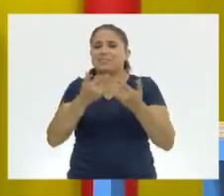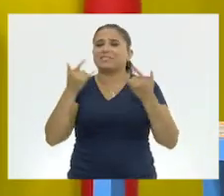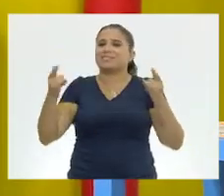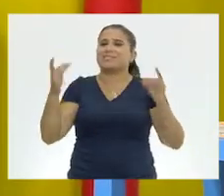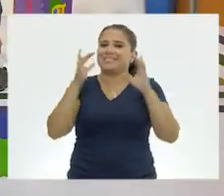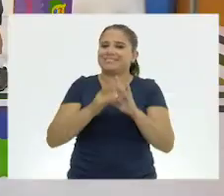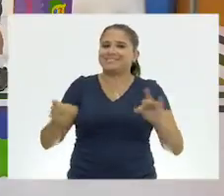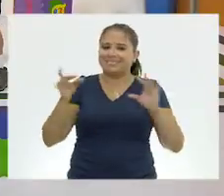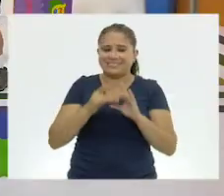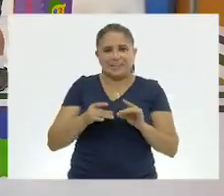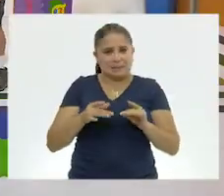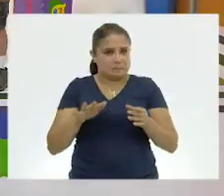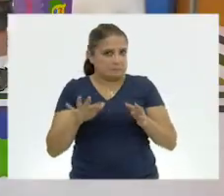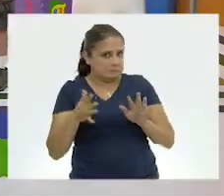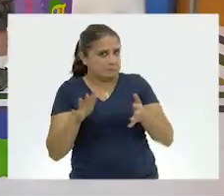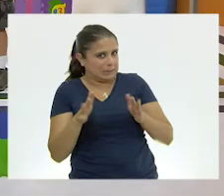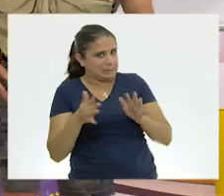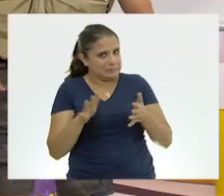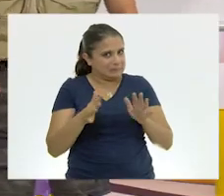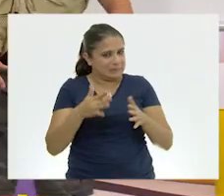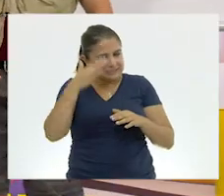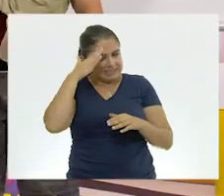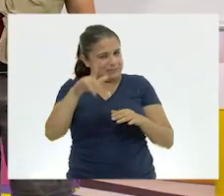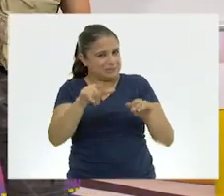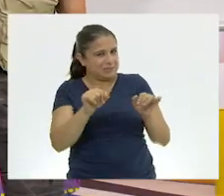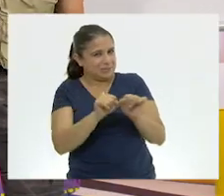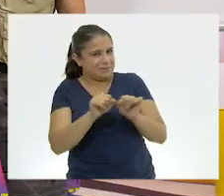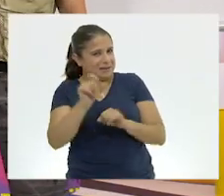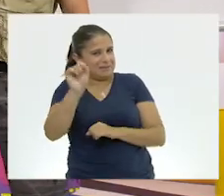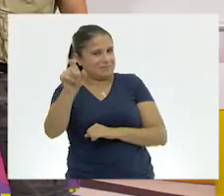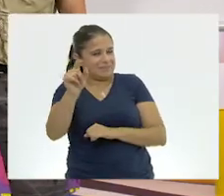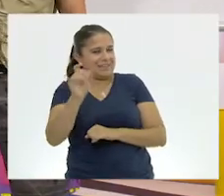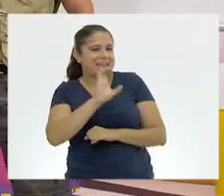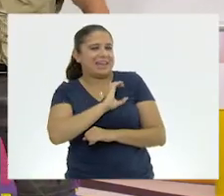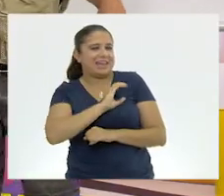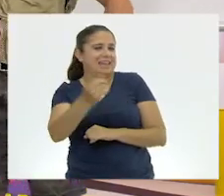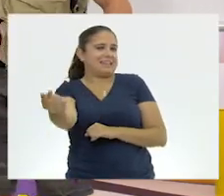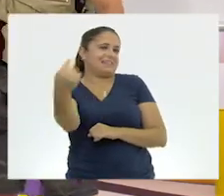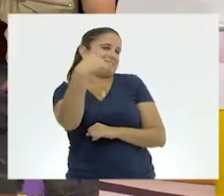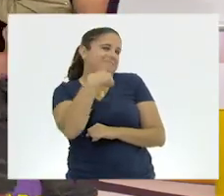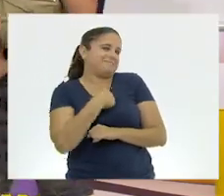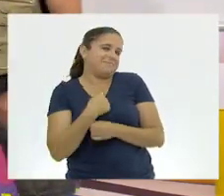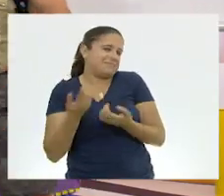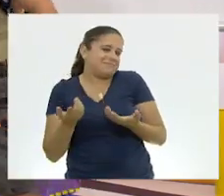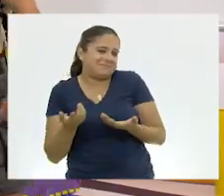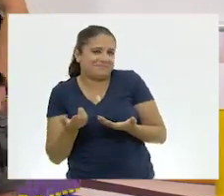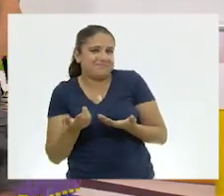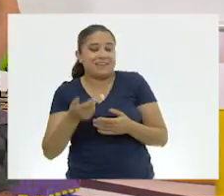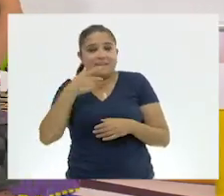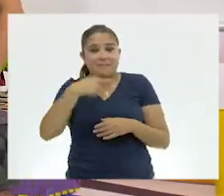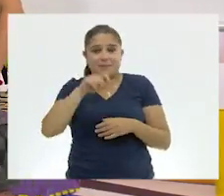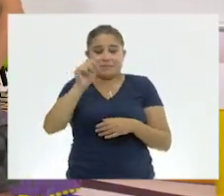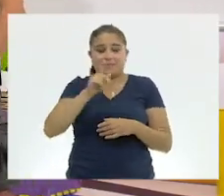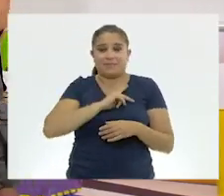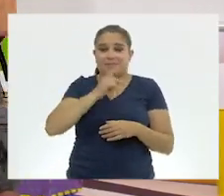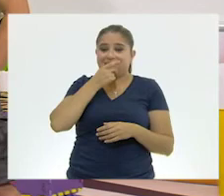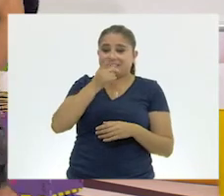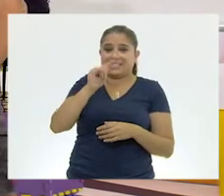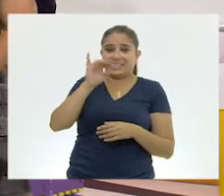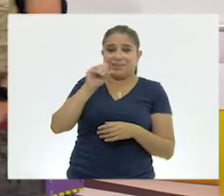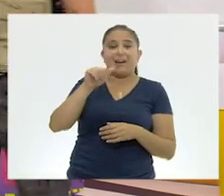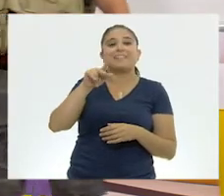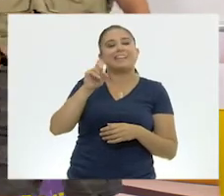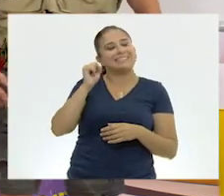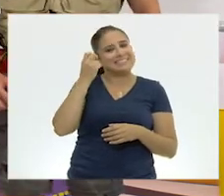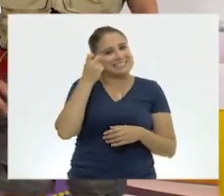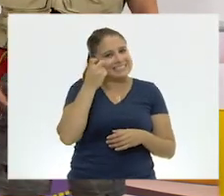historias. Pues más o menos ya sabes cómo es mi sobrina. Ay, me quiere mucho, pero así, como dijo mi tío Andrés, así